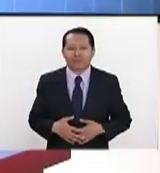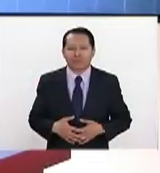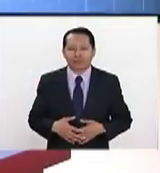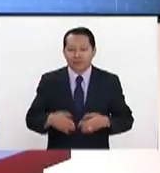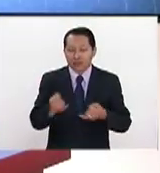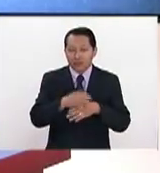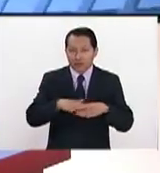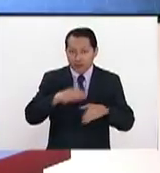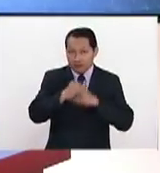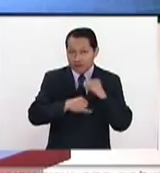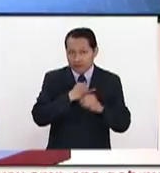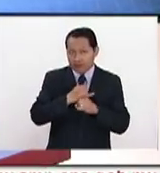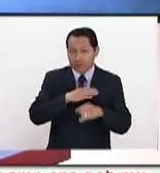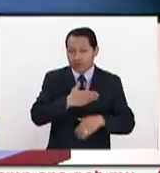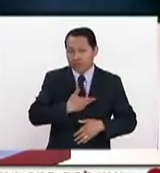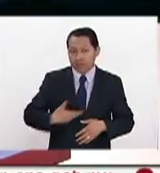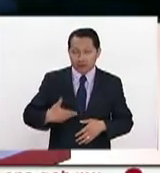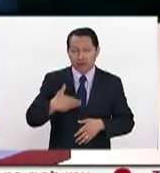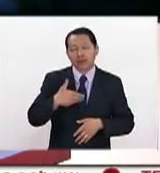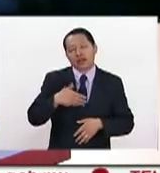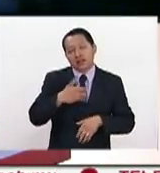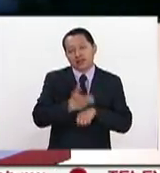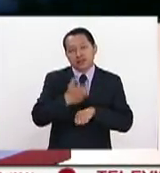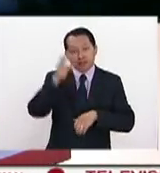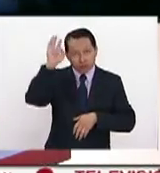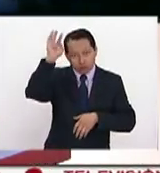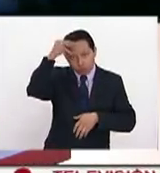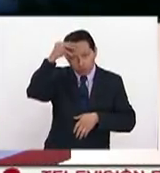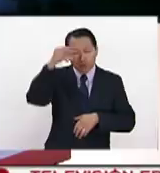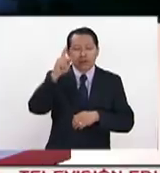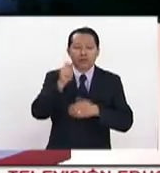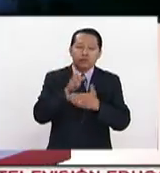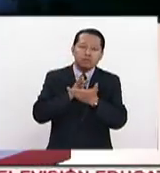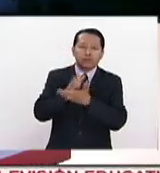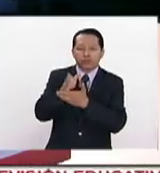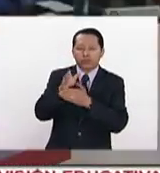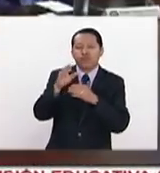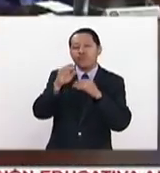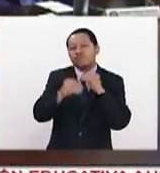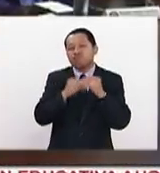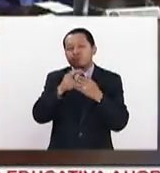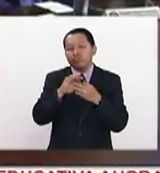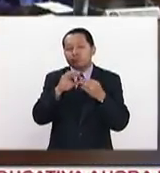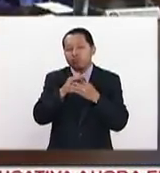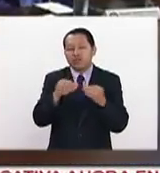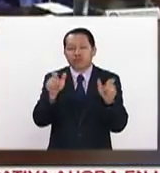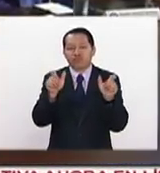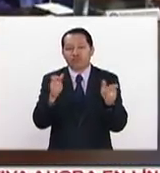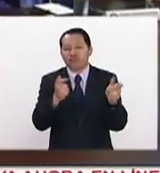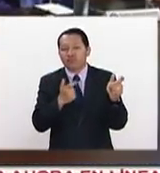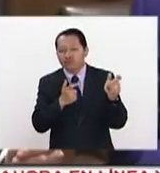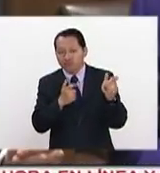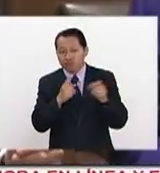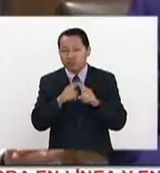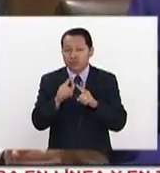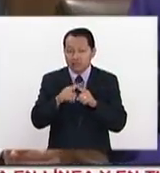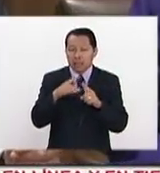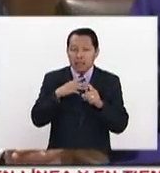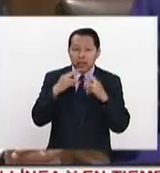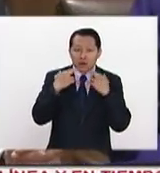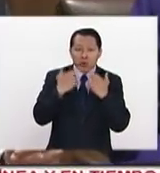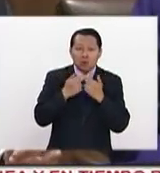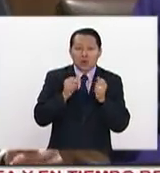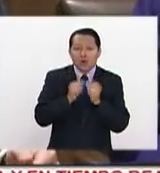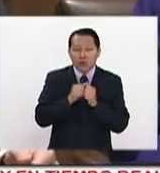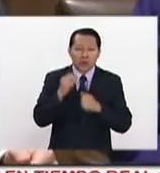En información internacional, el presidente de los Estados Unidos, Donald Trump, entró al debate sobre el control de armas. Durante una reunión con congresistas